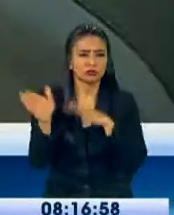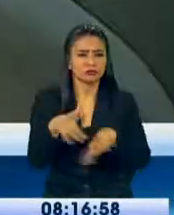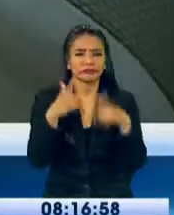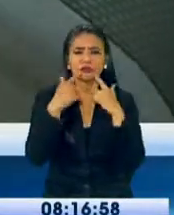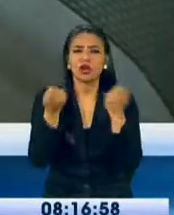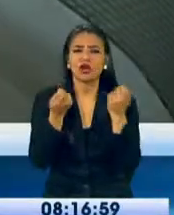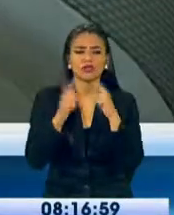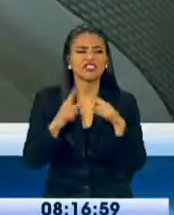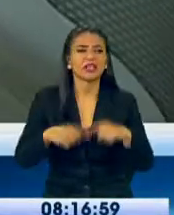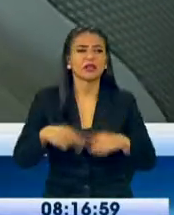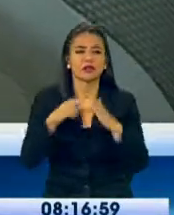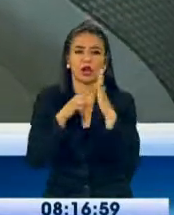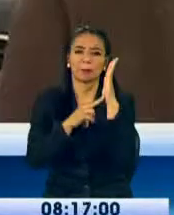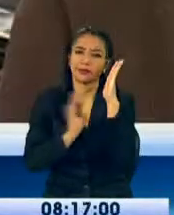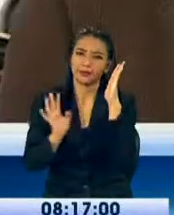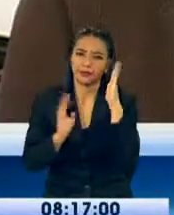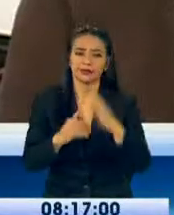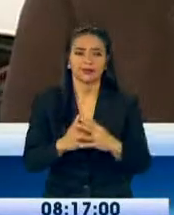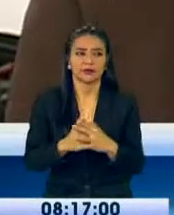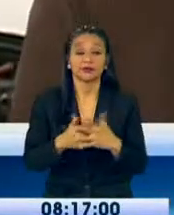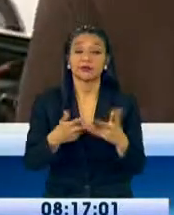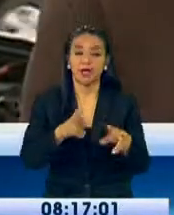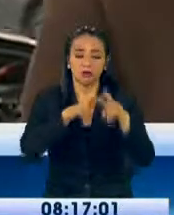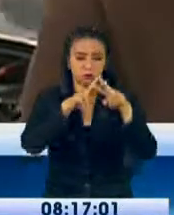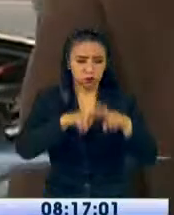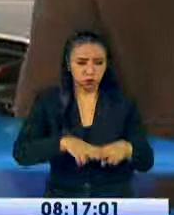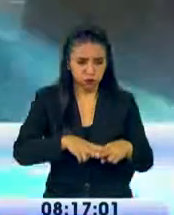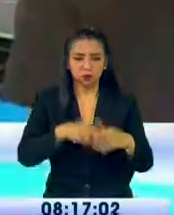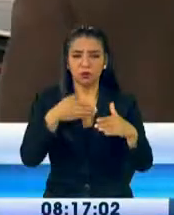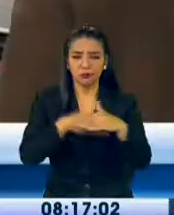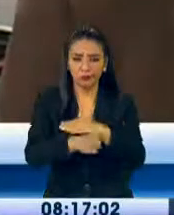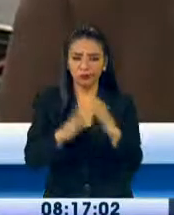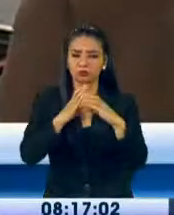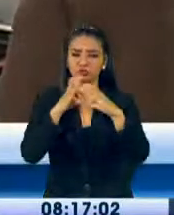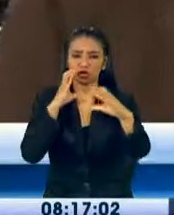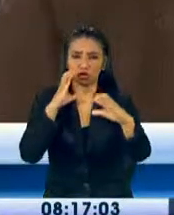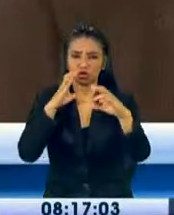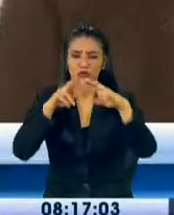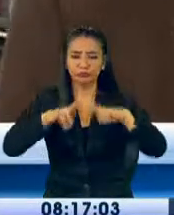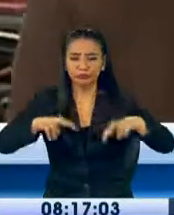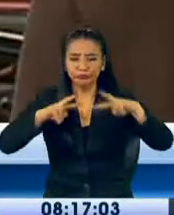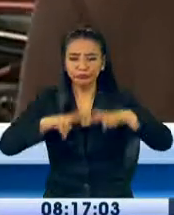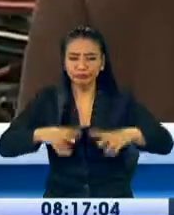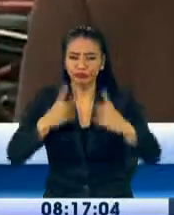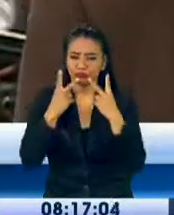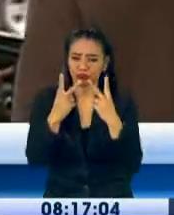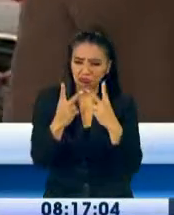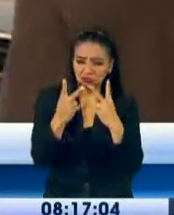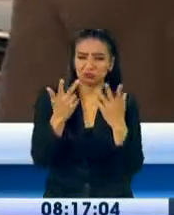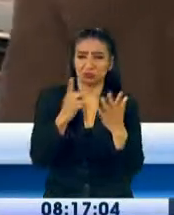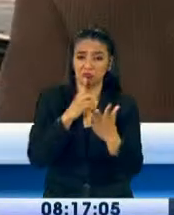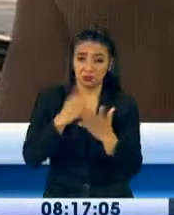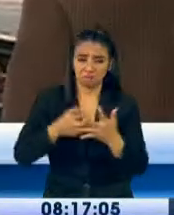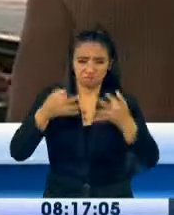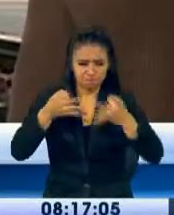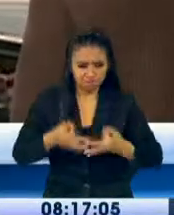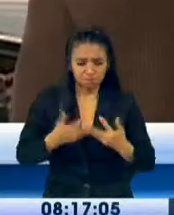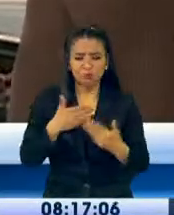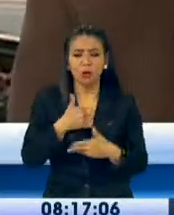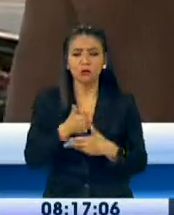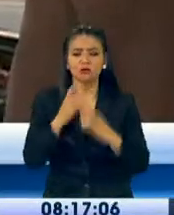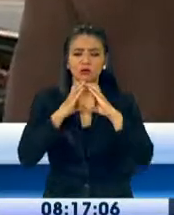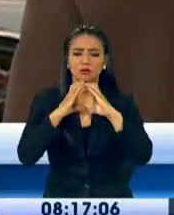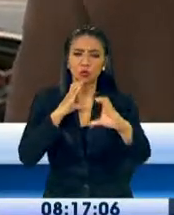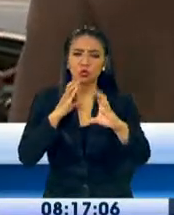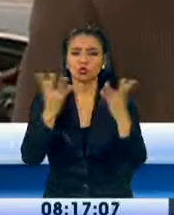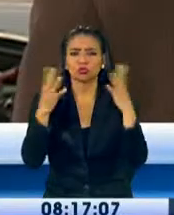de obligaciones. Se hace la verificación de las unidades, una inspección física visual en la que comprobamos el estado del